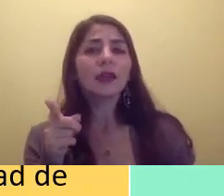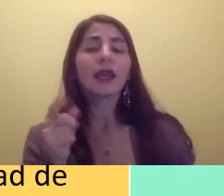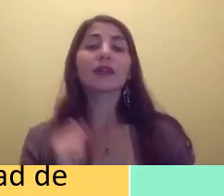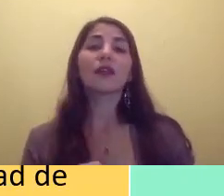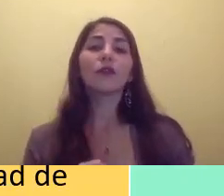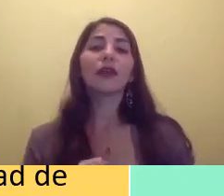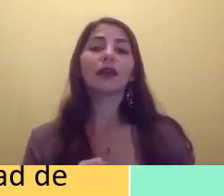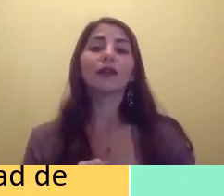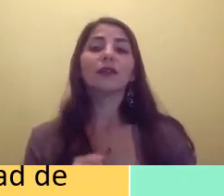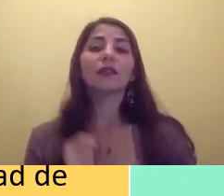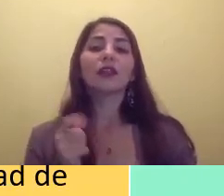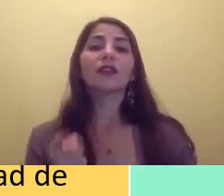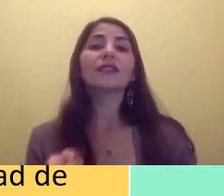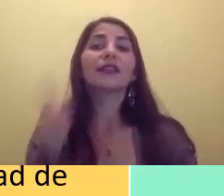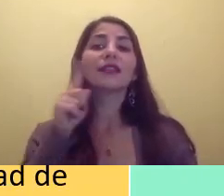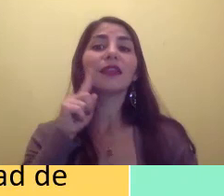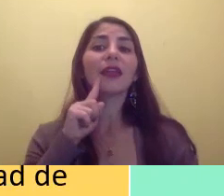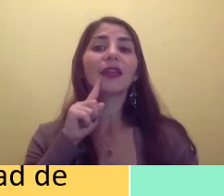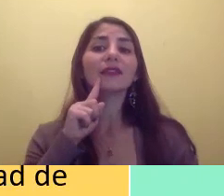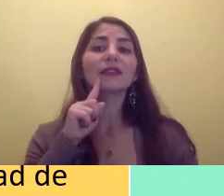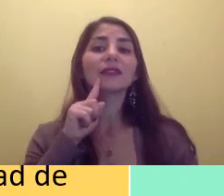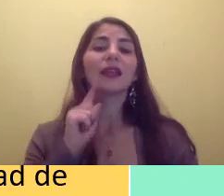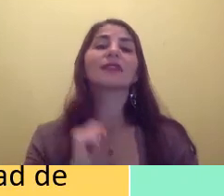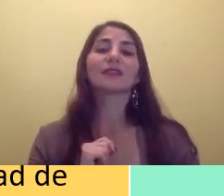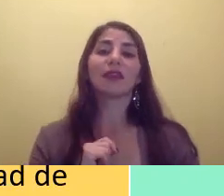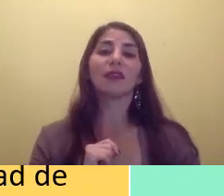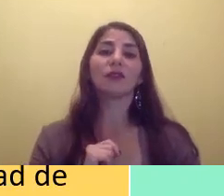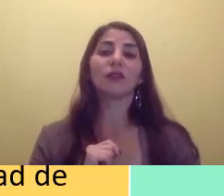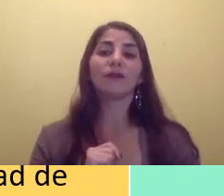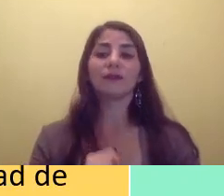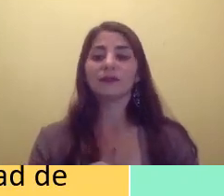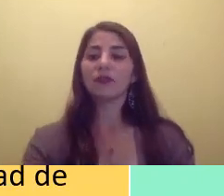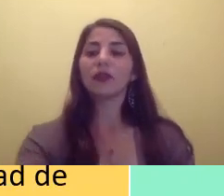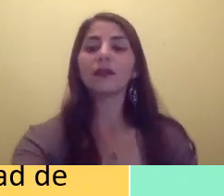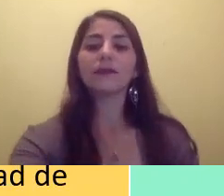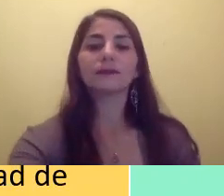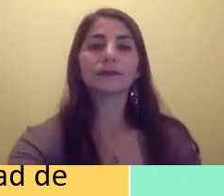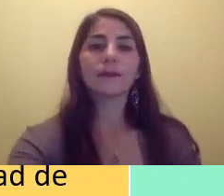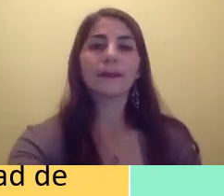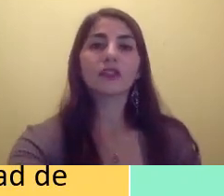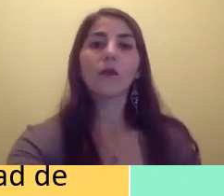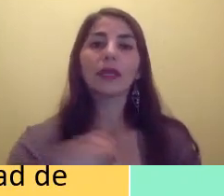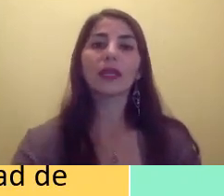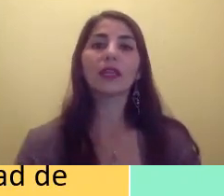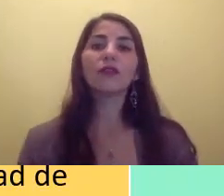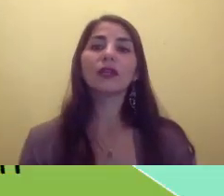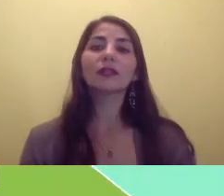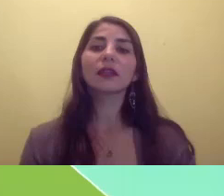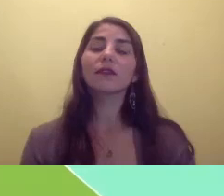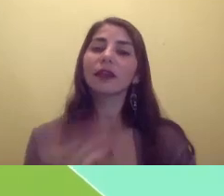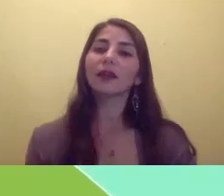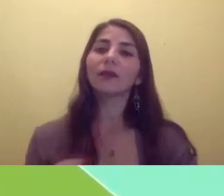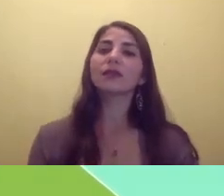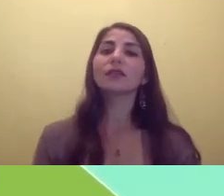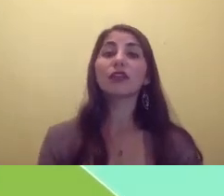quién, es hacia afuera. Y si quiero decir tienes, es hacia adentro. ¿Se fijan? Son pequeñas